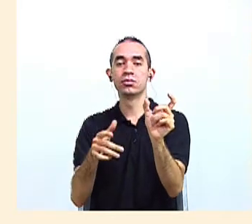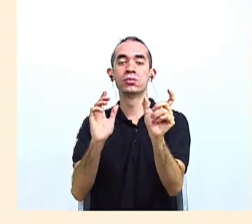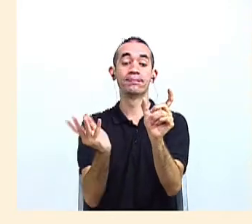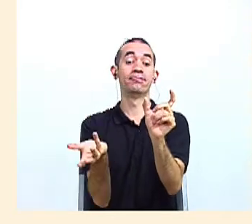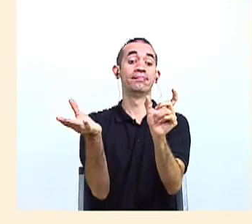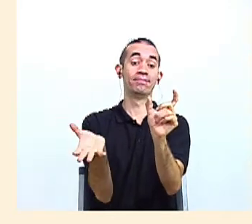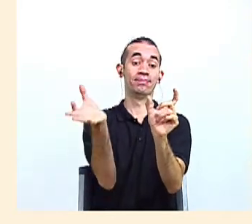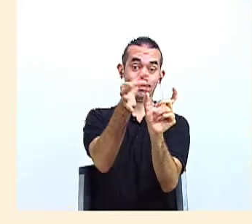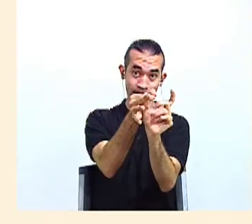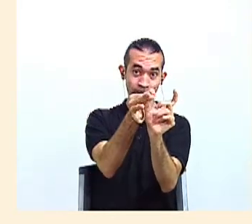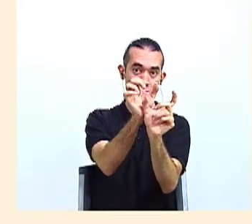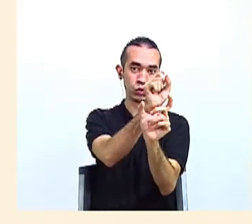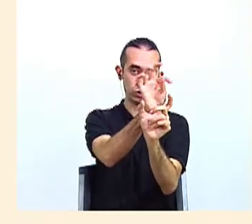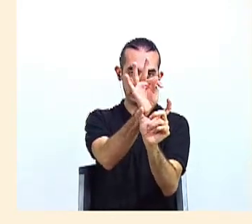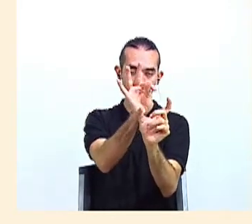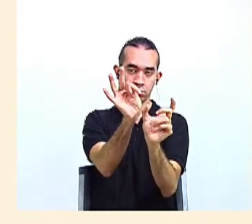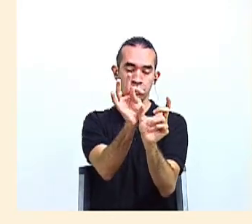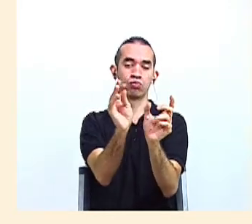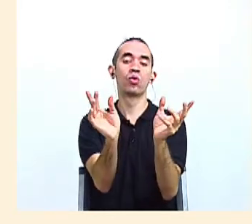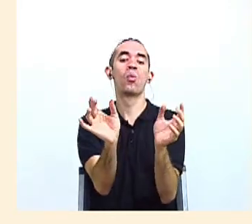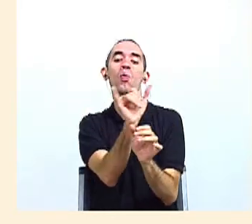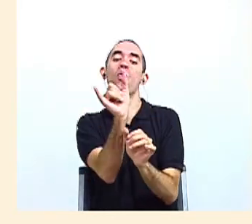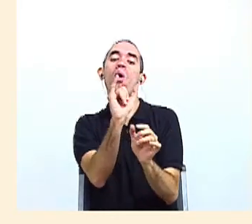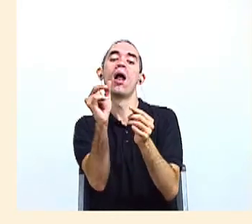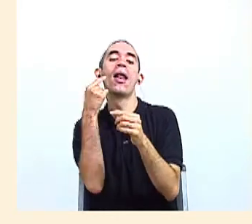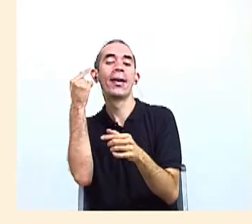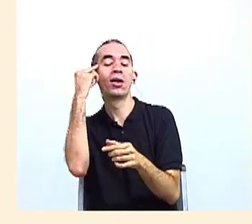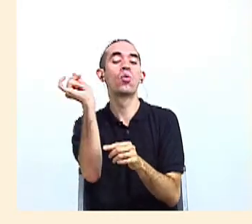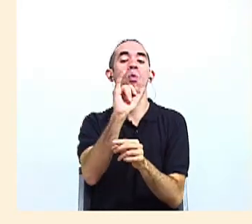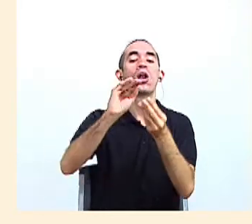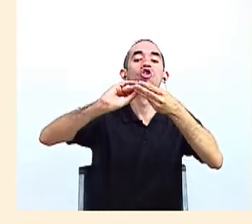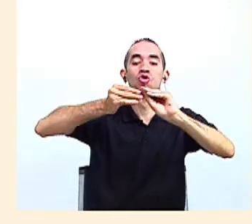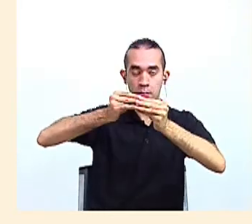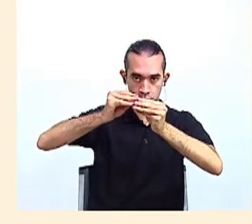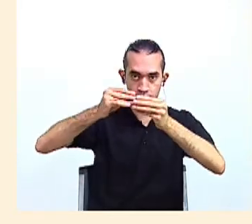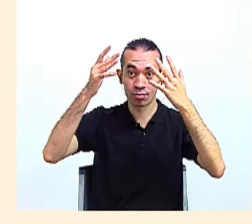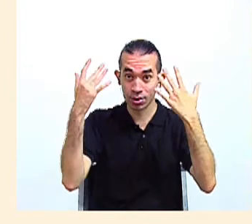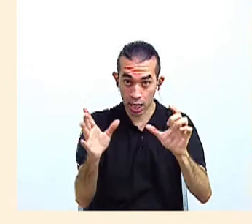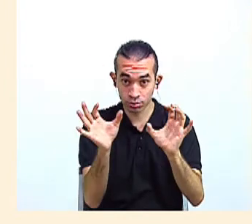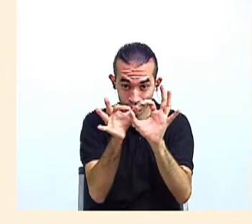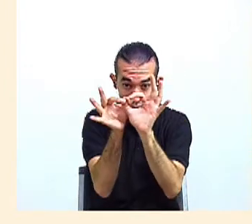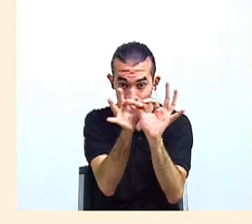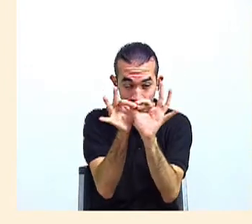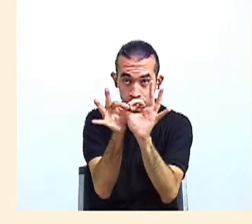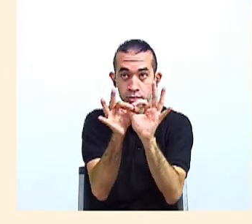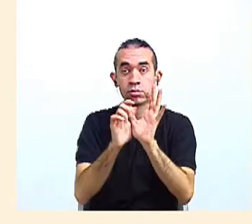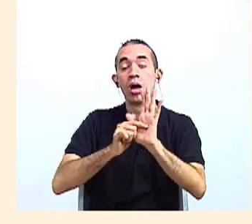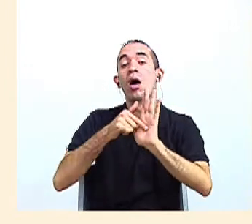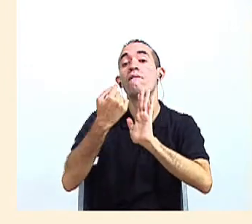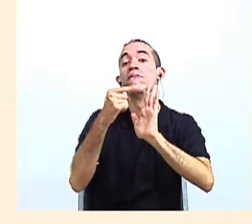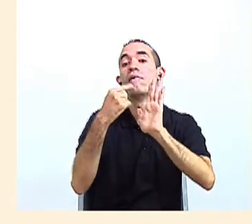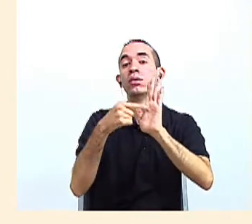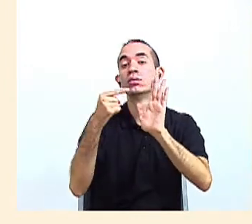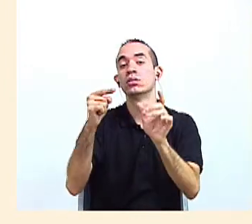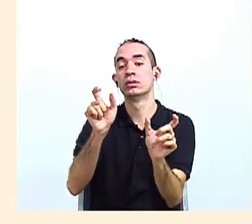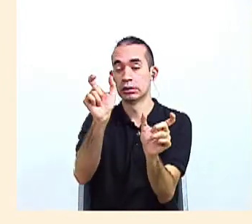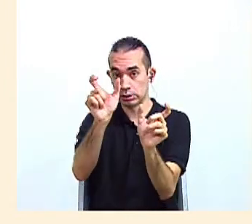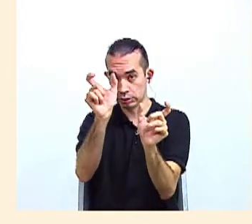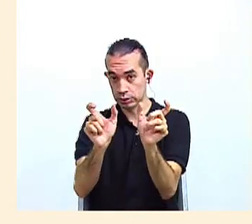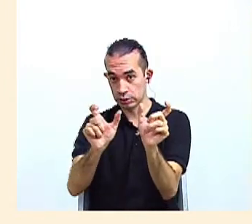lo acompaña en género y en número, pero no solamente pasa eso. En ocasiones, el artículo